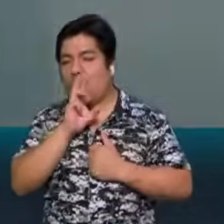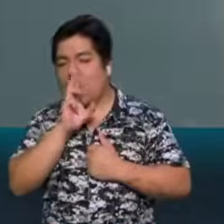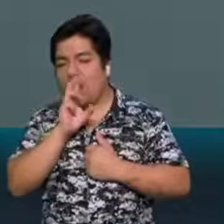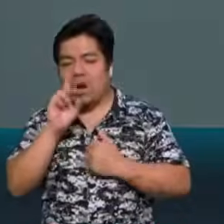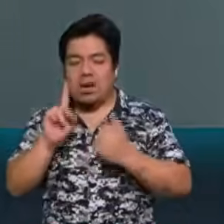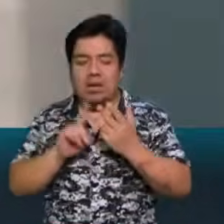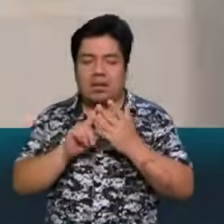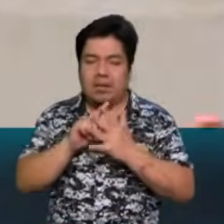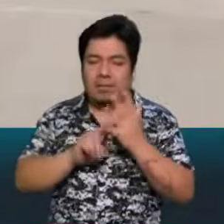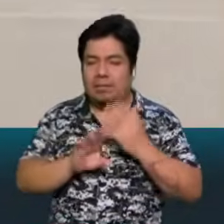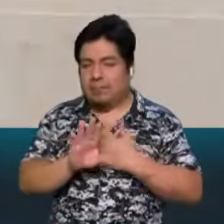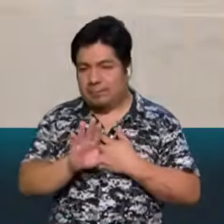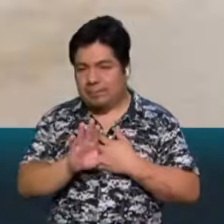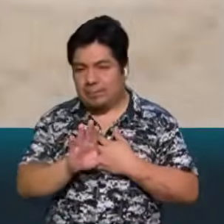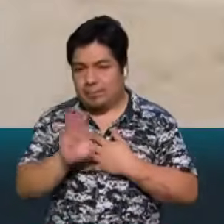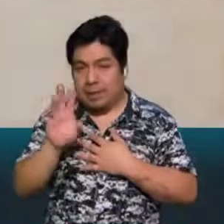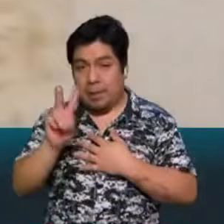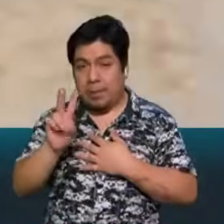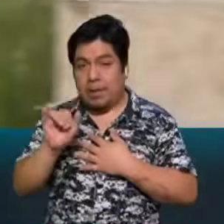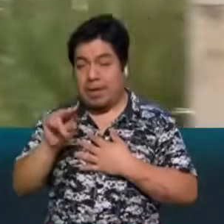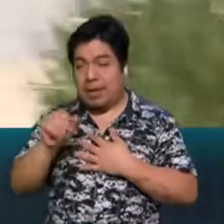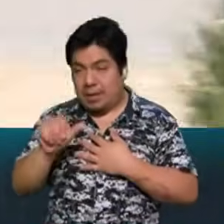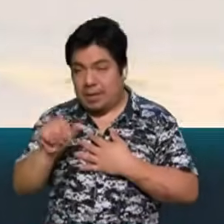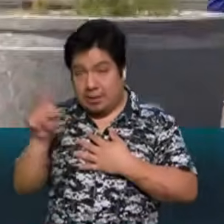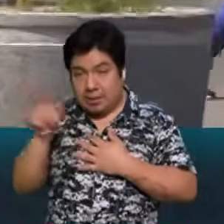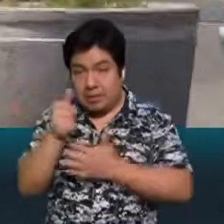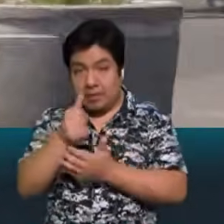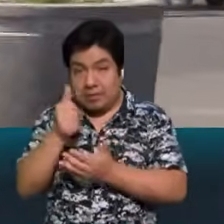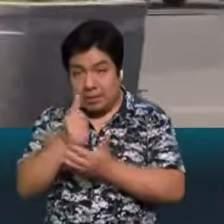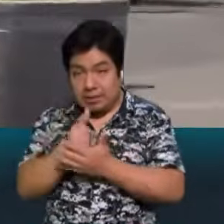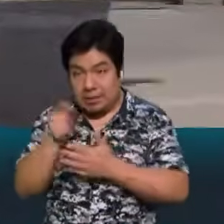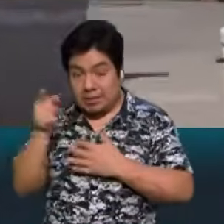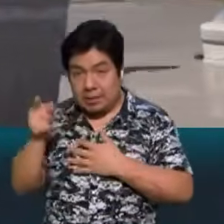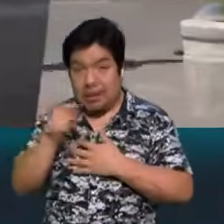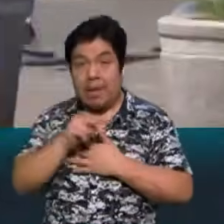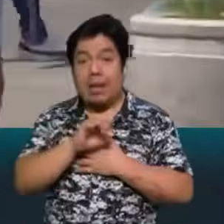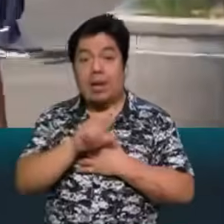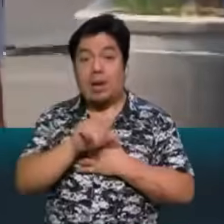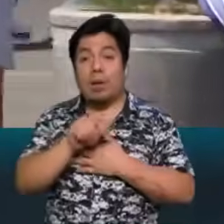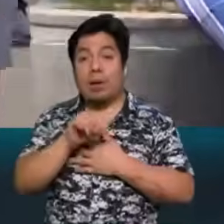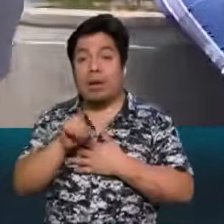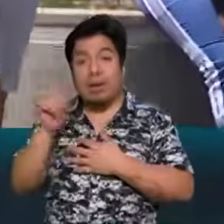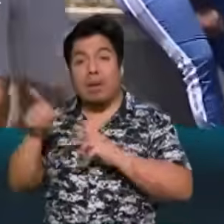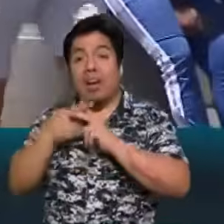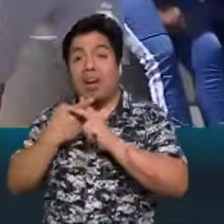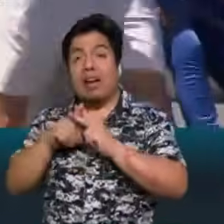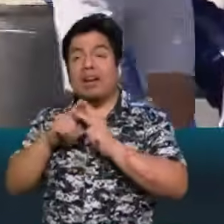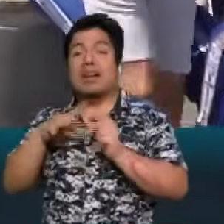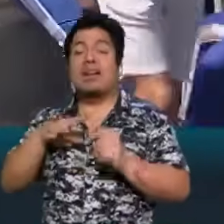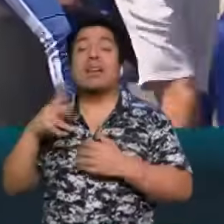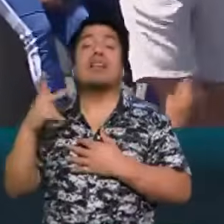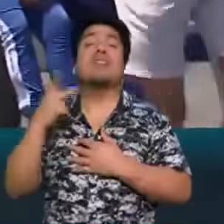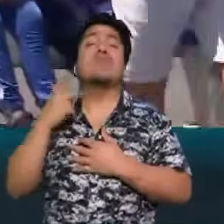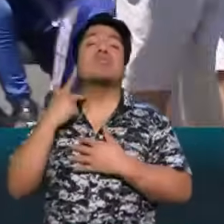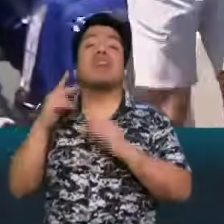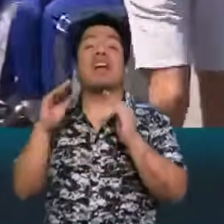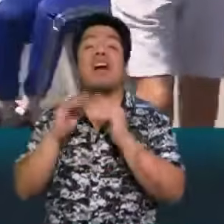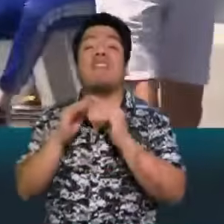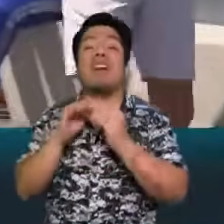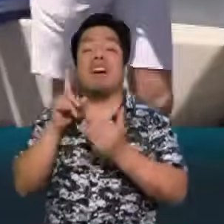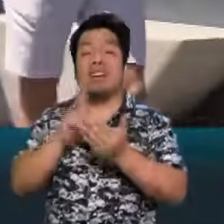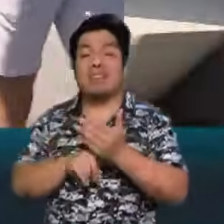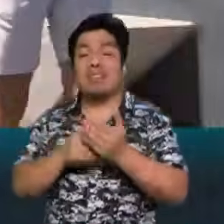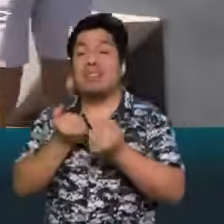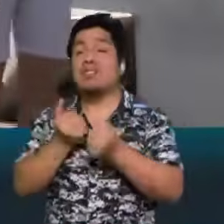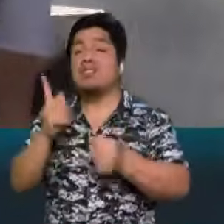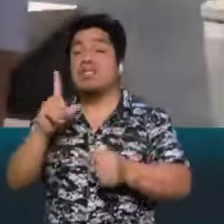estas cosas. Viena, la ciudad donde se inventó el neoliberalismo, tiene una política de vivienda